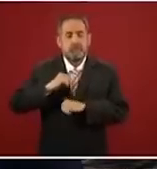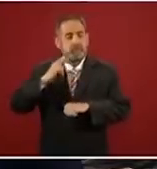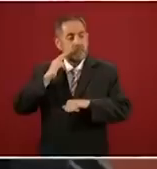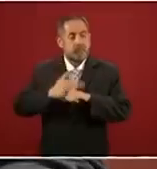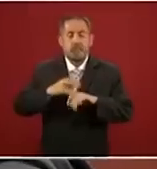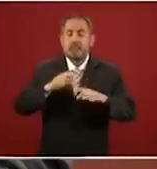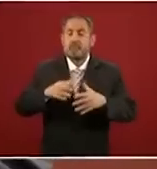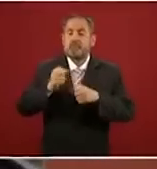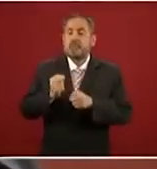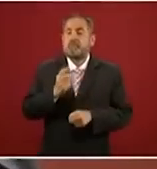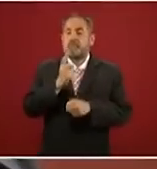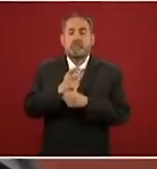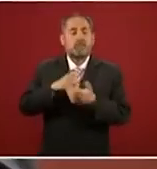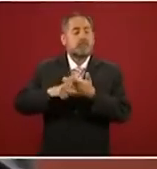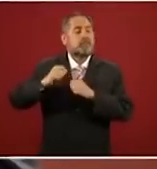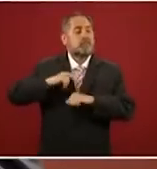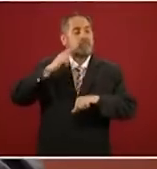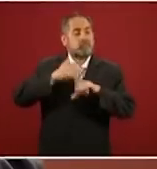seguridad